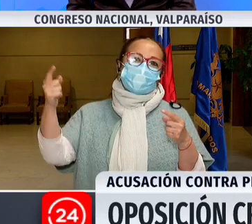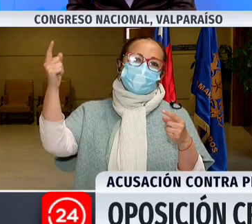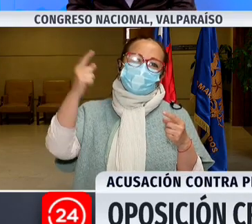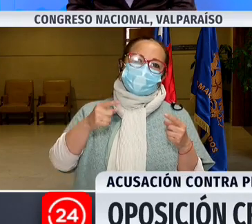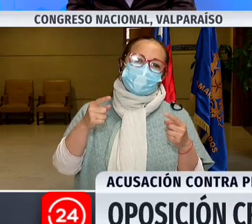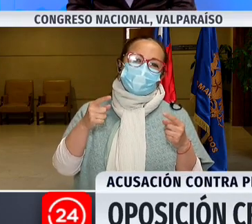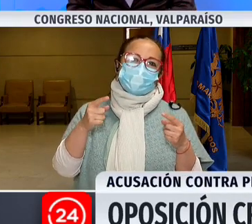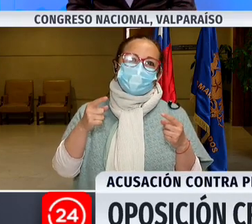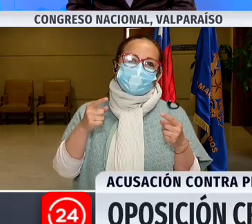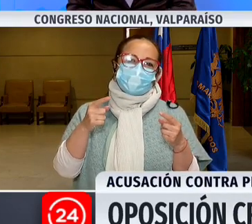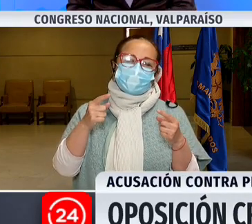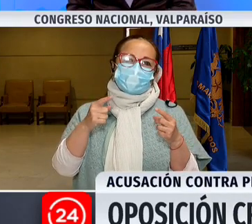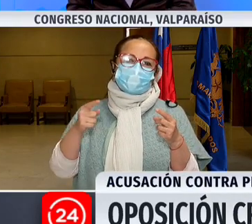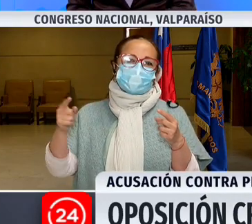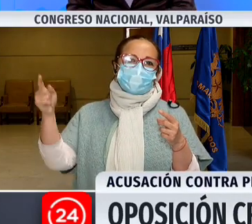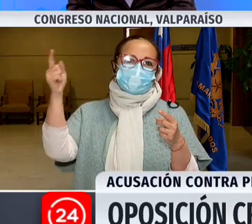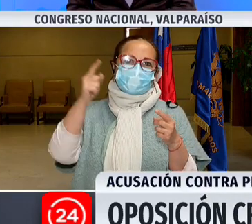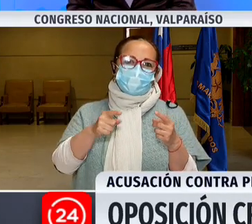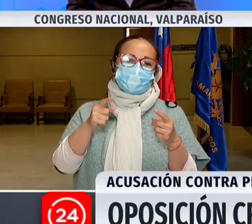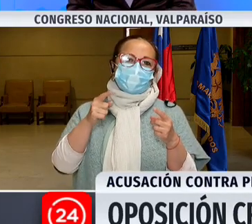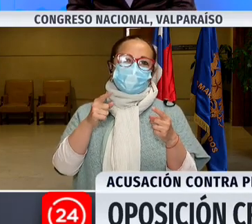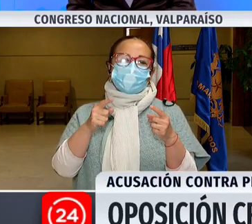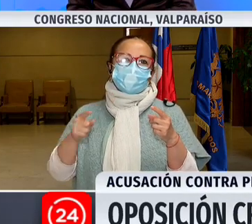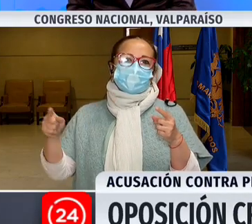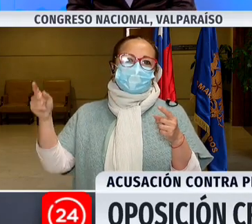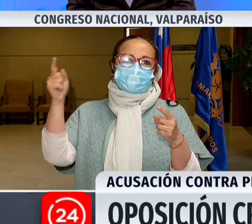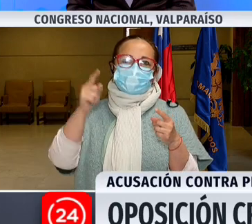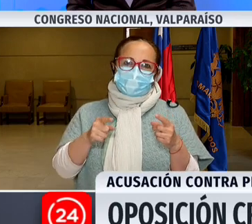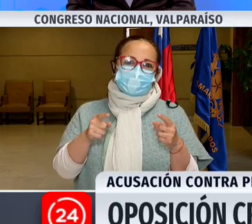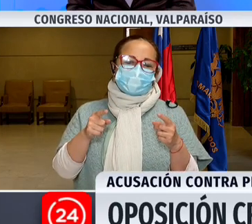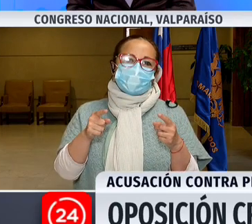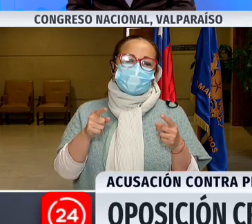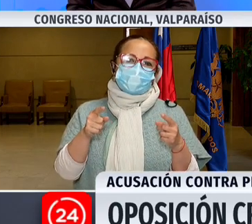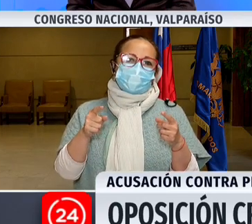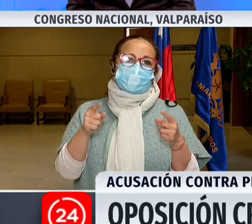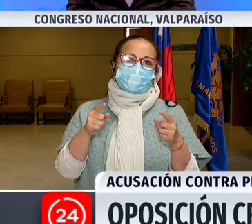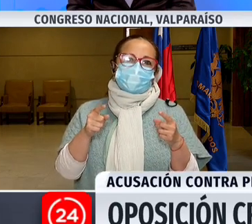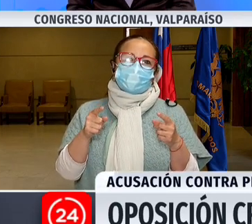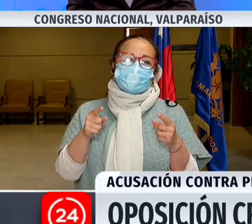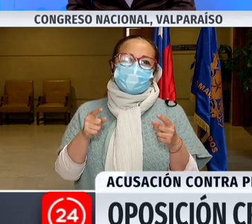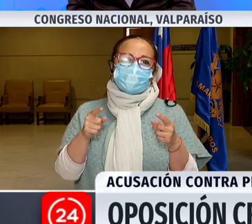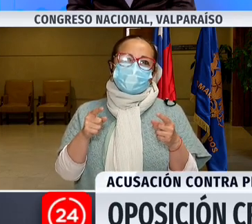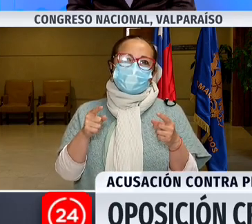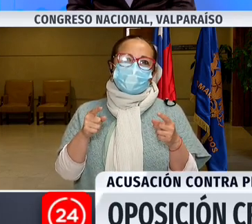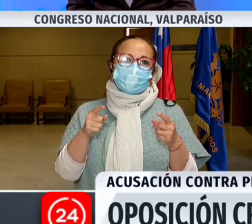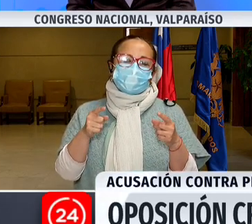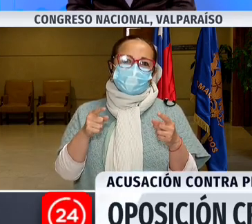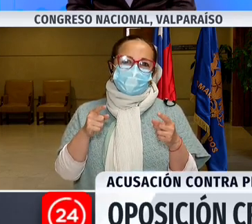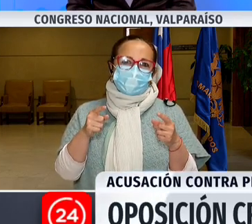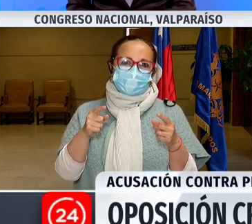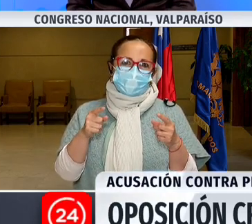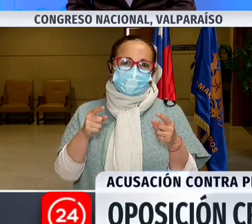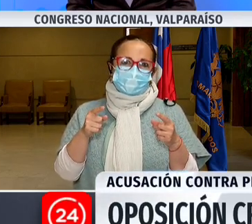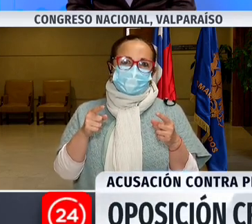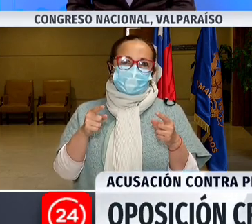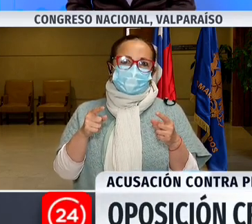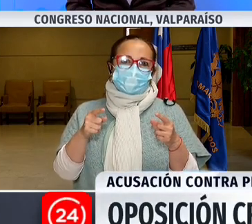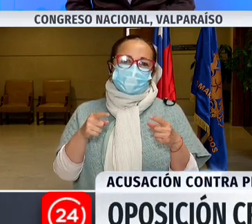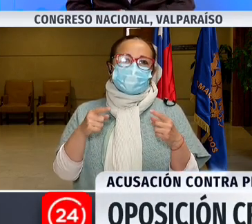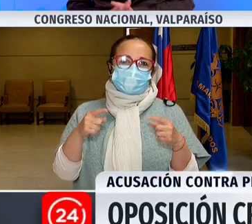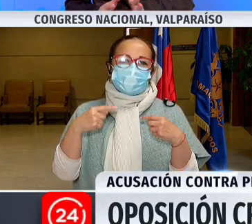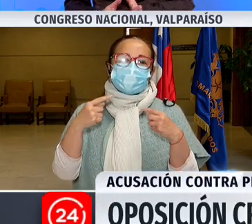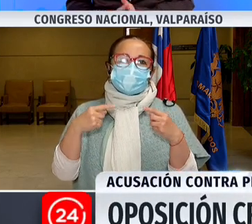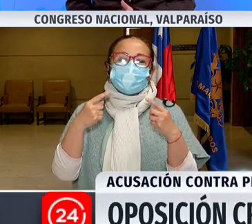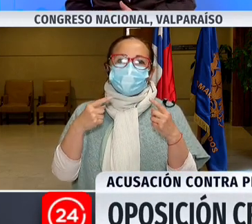cierto? ¿Y el gobierno va a actuar lo mismo sin mejorar los protocolos, sin el rayado de cancha de lo que tiene que ocurrir? Ya,